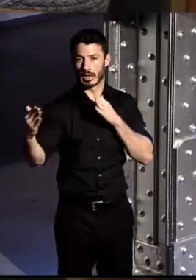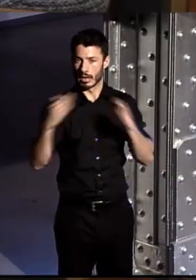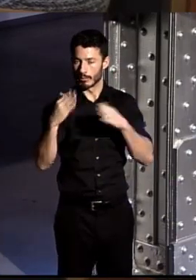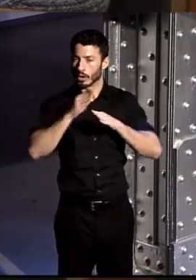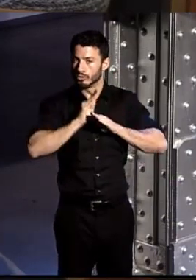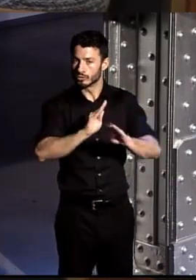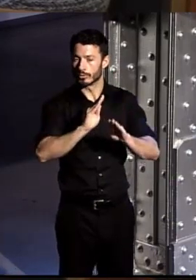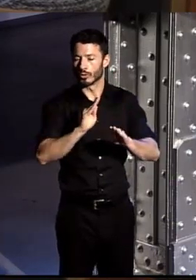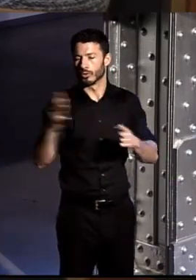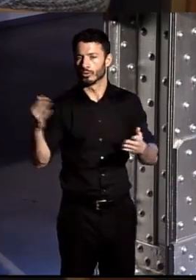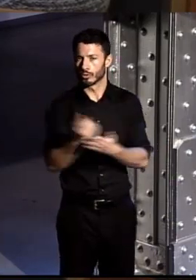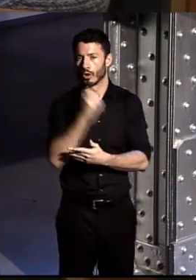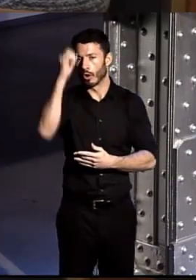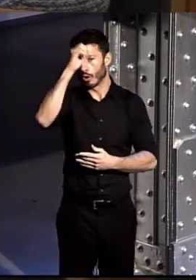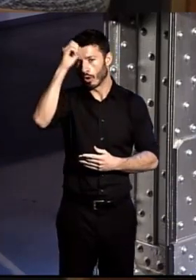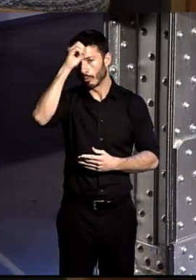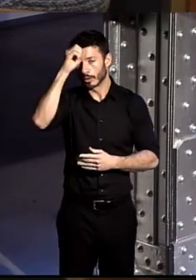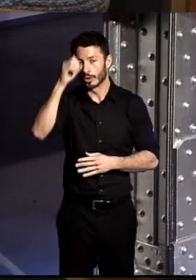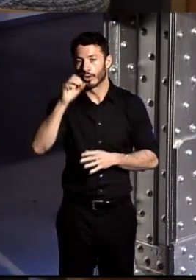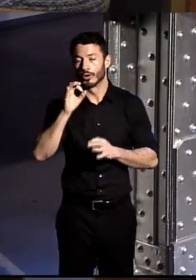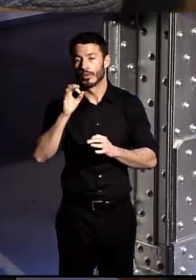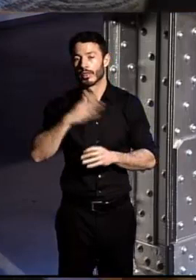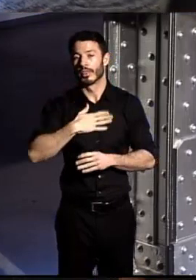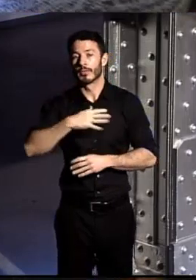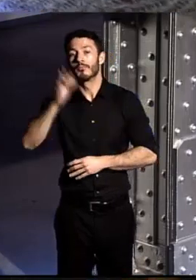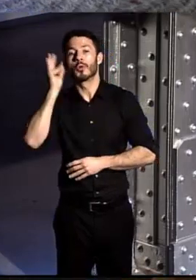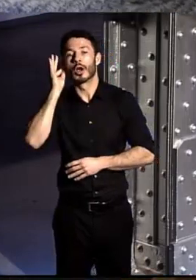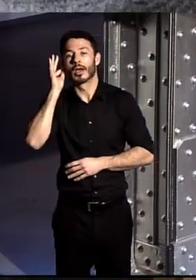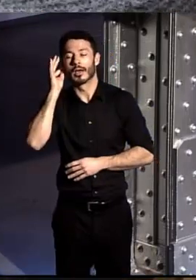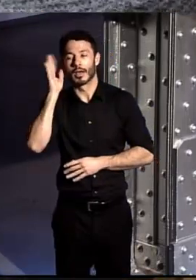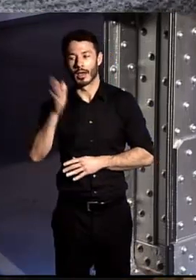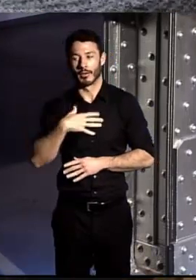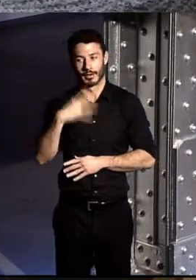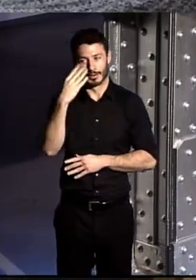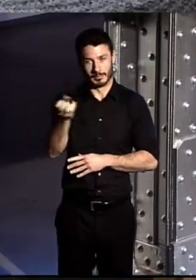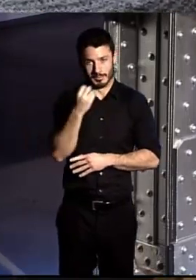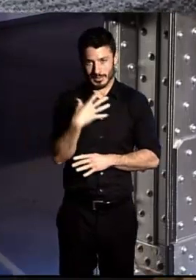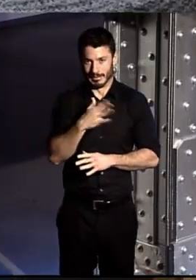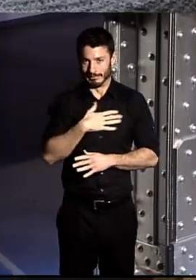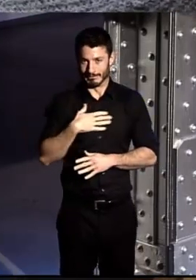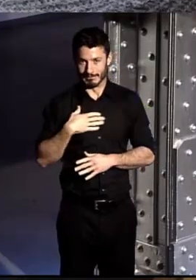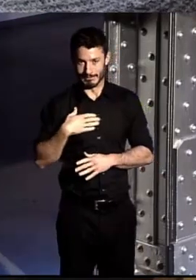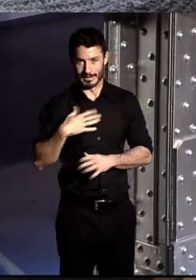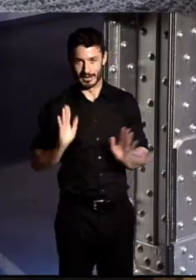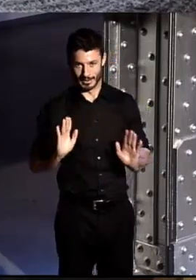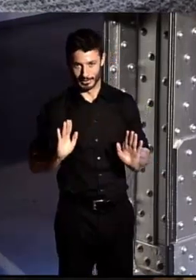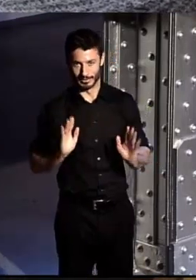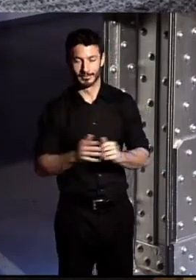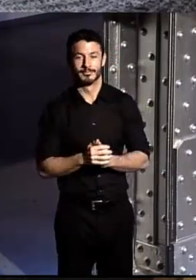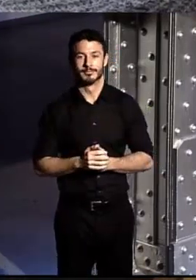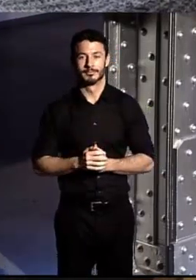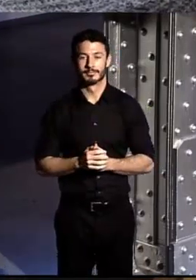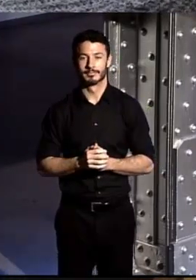todos son opiniones femeninas en este caso, y no quiero que se me malinterprete de ninguna manera. Porque es el caballero que hay hoy con voz y